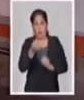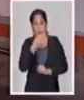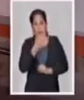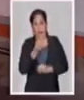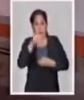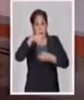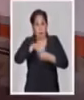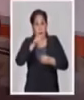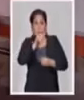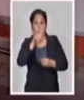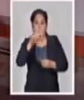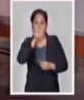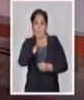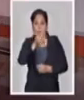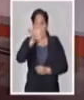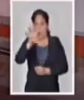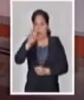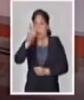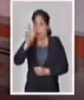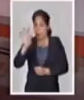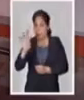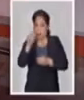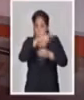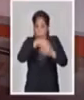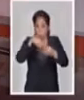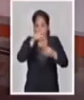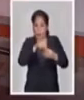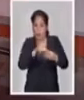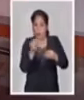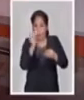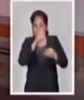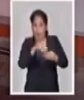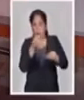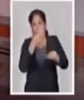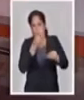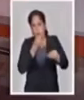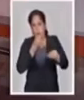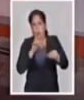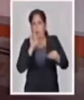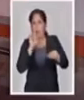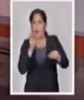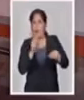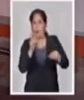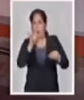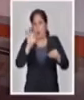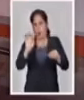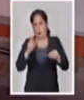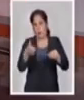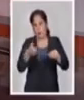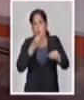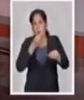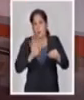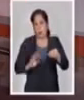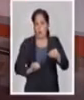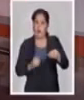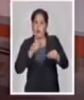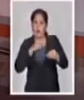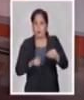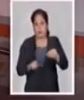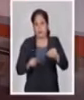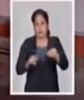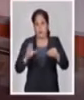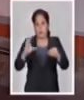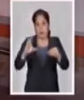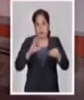incluido dentro de esos 1.528. Está incluido en los 1.528. Y esa es la referencia que se ha utilizado para el tema salario.